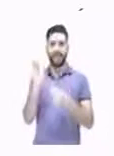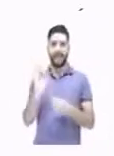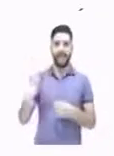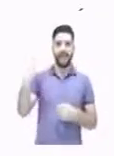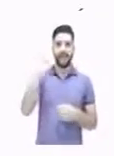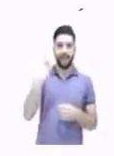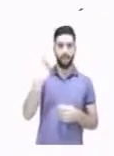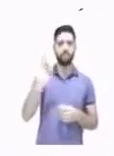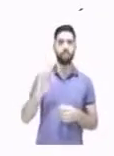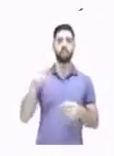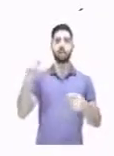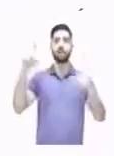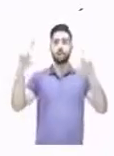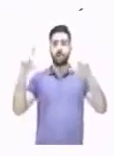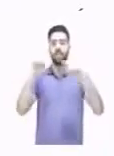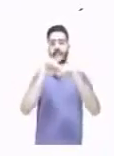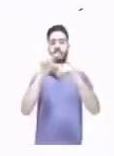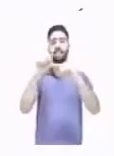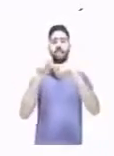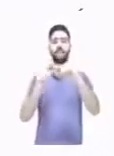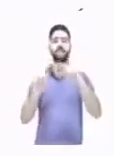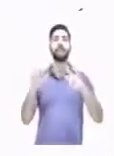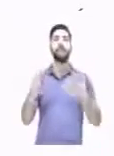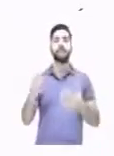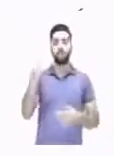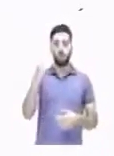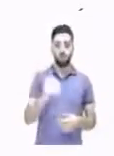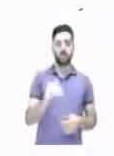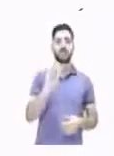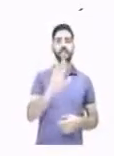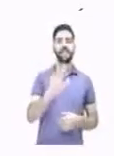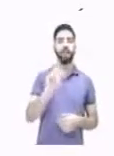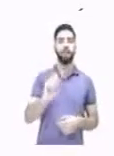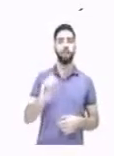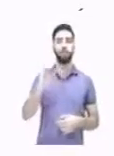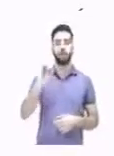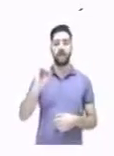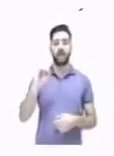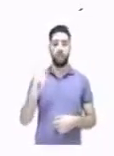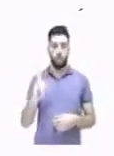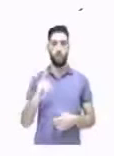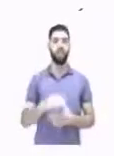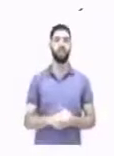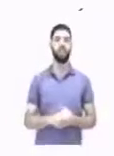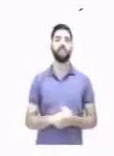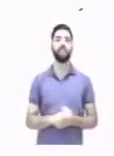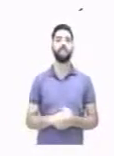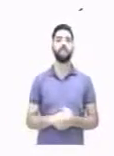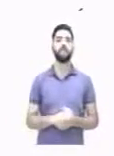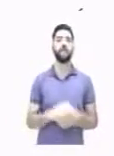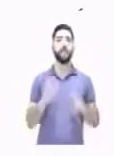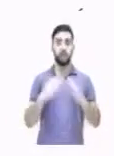42.17 grados, y todo eso dividido A, que sería 5.01.